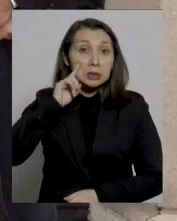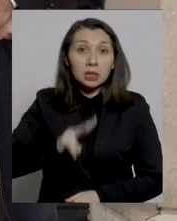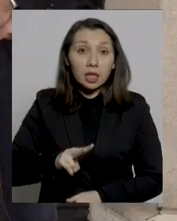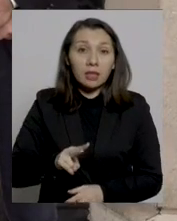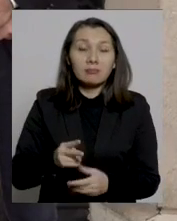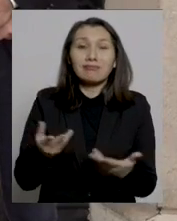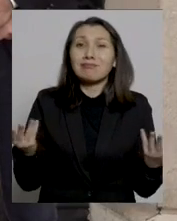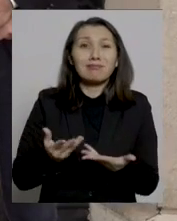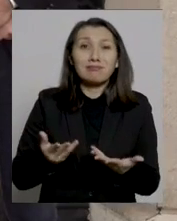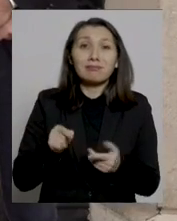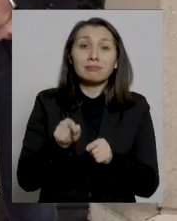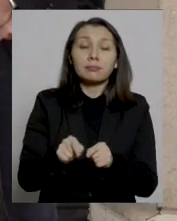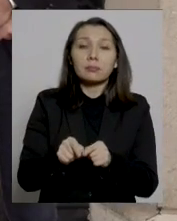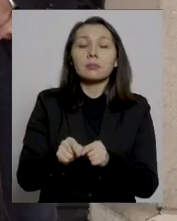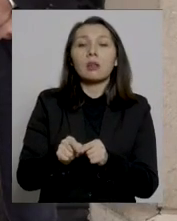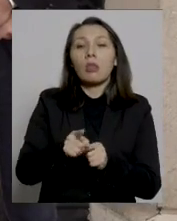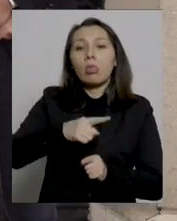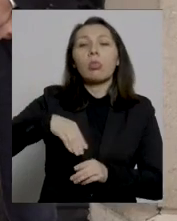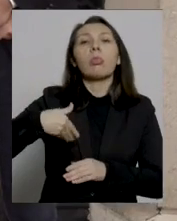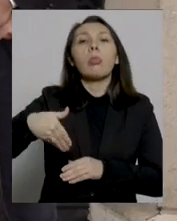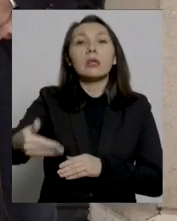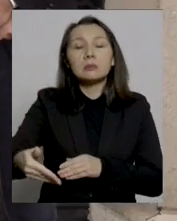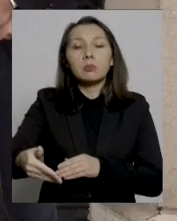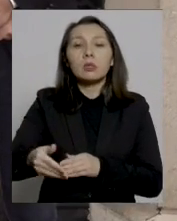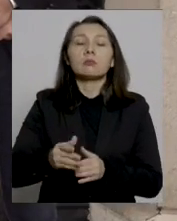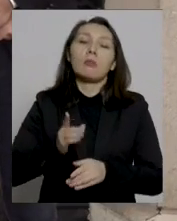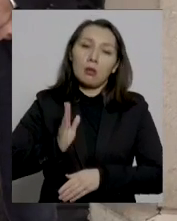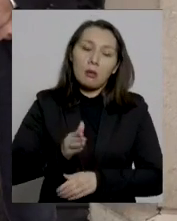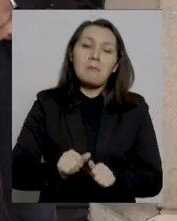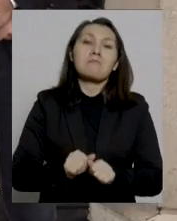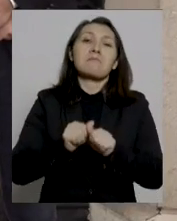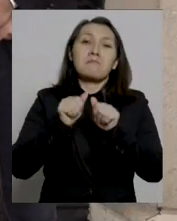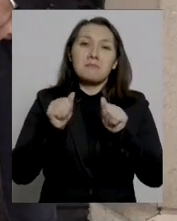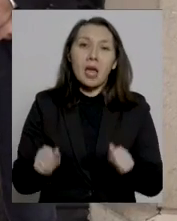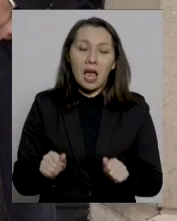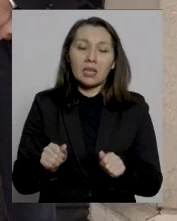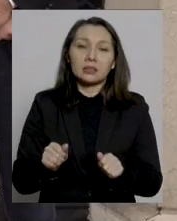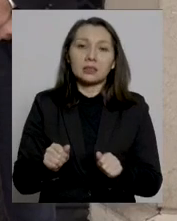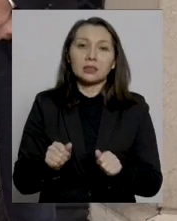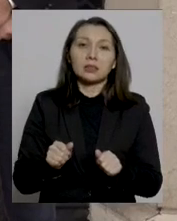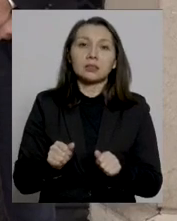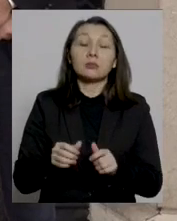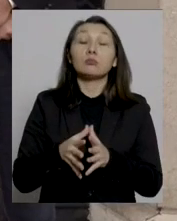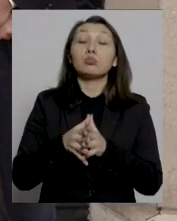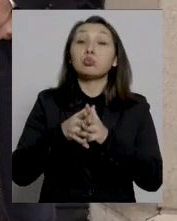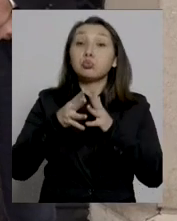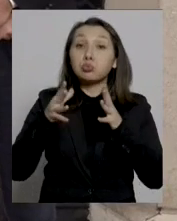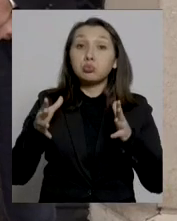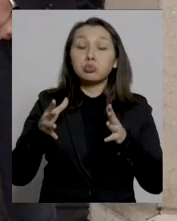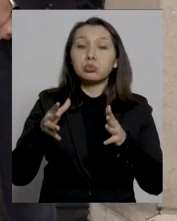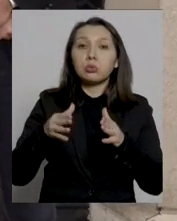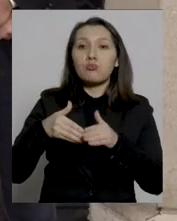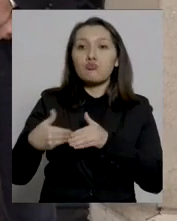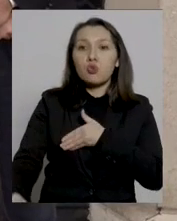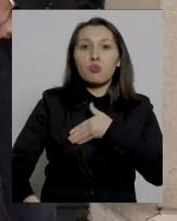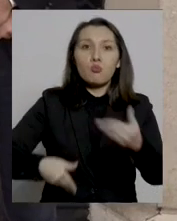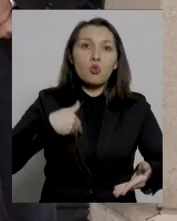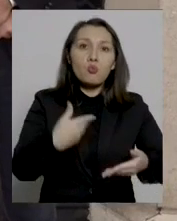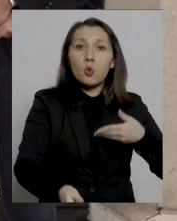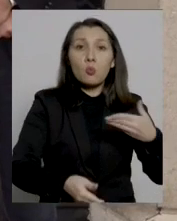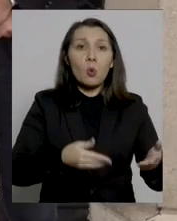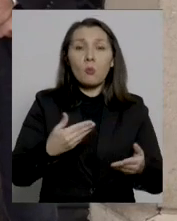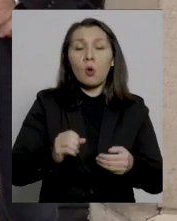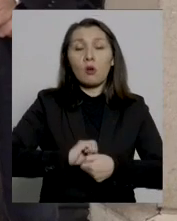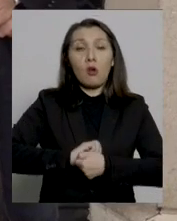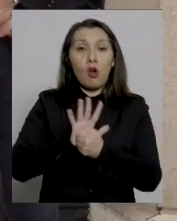lo que va a ocurrir es que vamos a tener que seguir con un alto nivel de contagio